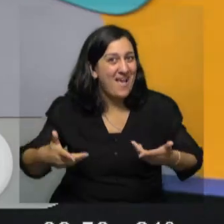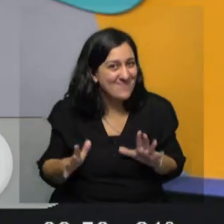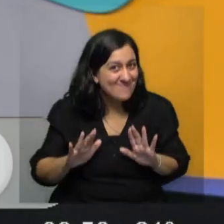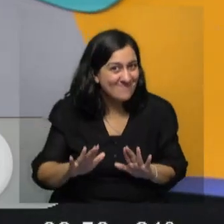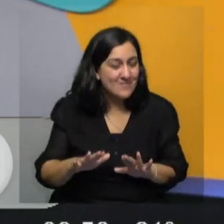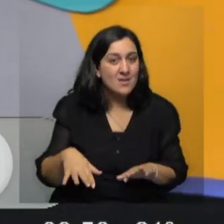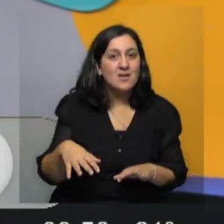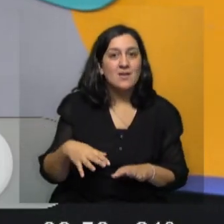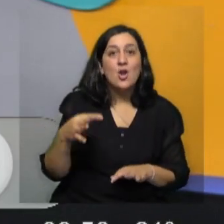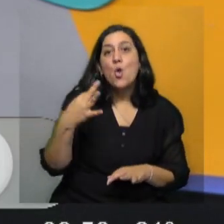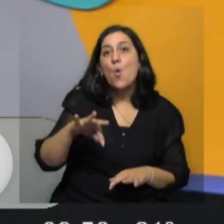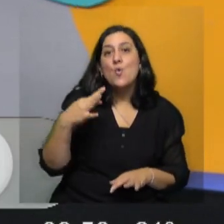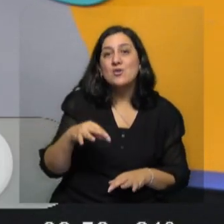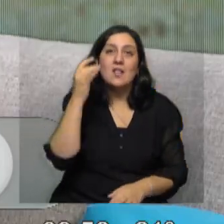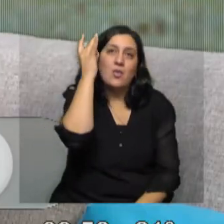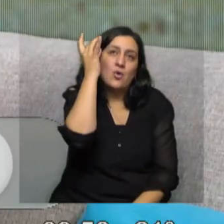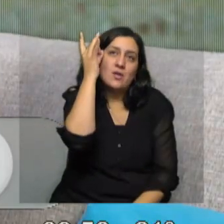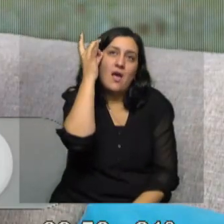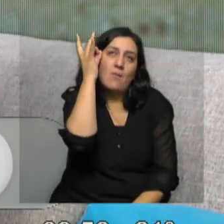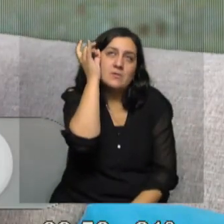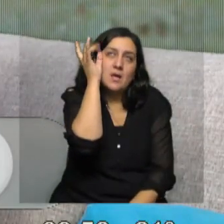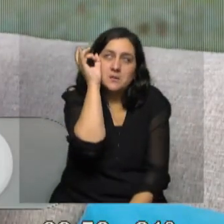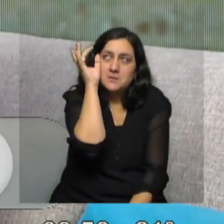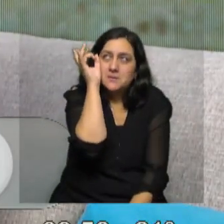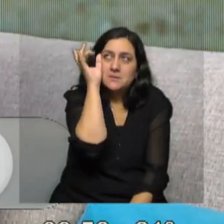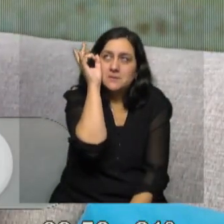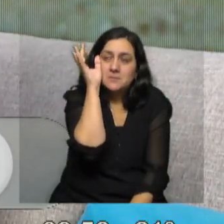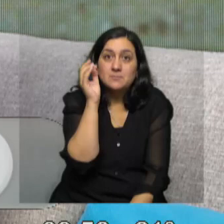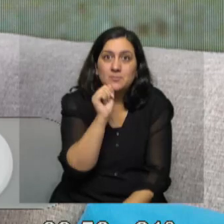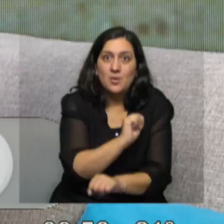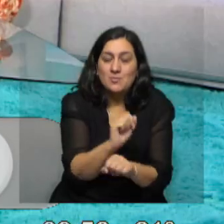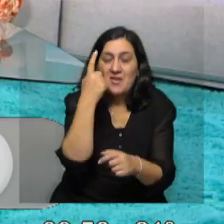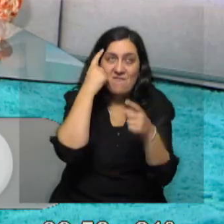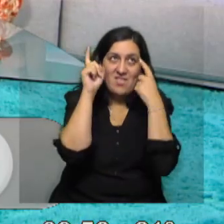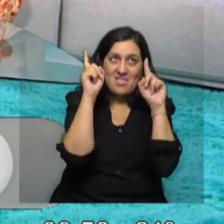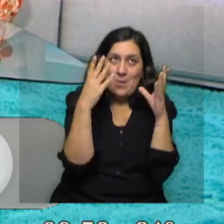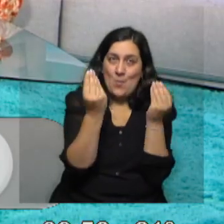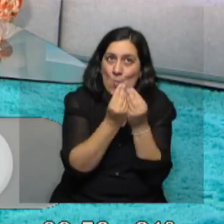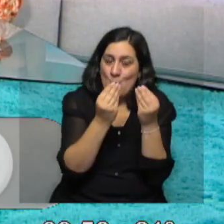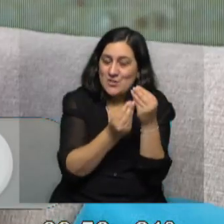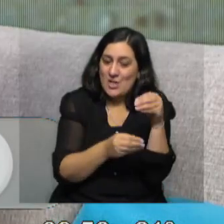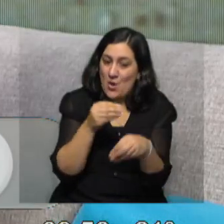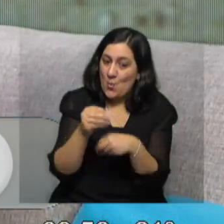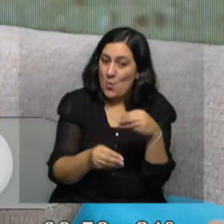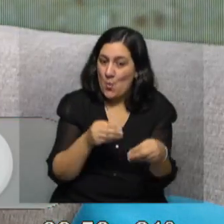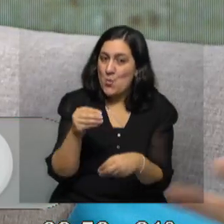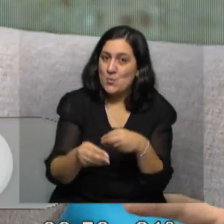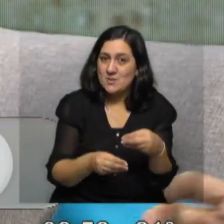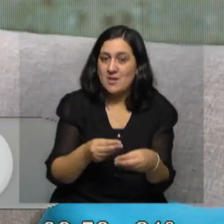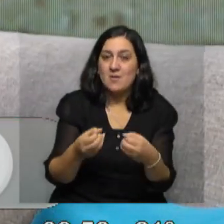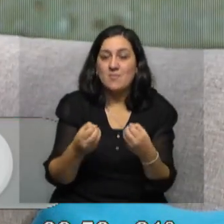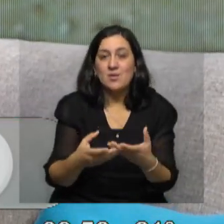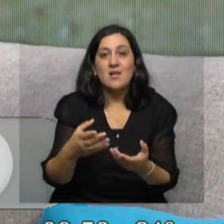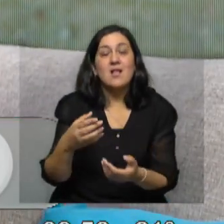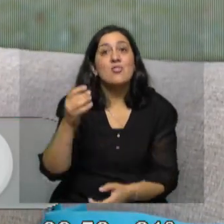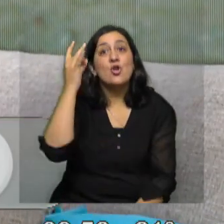que queda ahí es el dolor de cabeza, entonces. Sí, ahí está, podemos inventar otras tantas también. Porque si es el dolor de cabeza, sabías que las relaciones